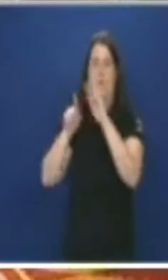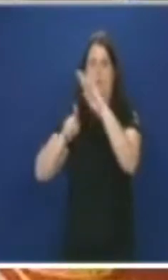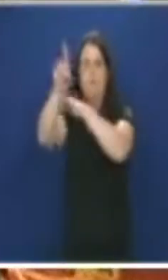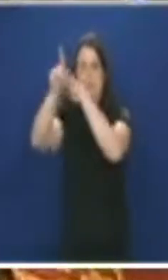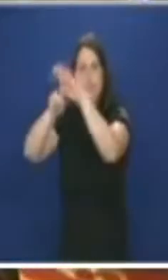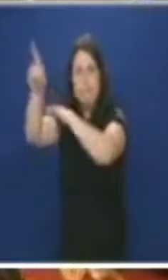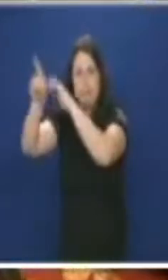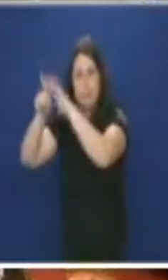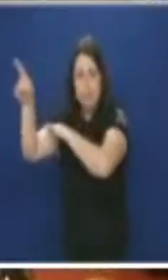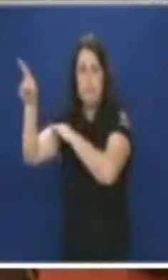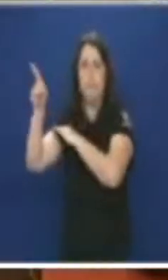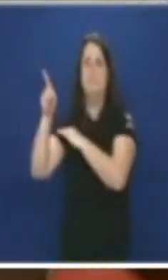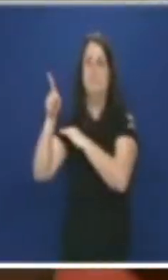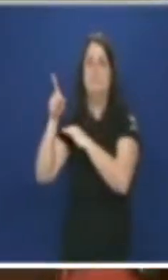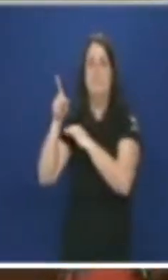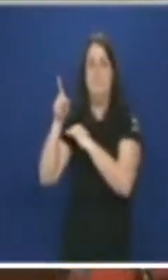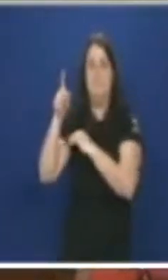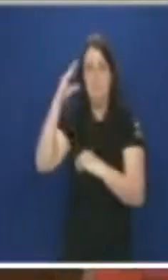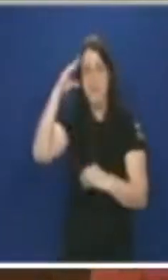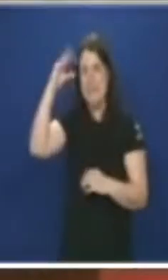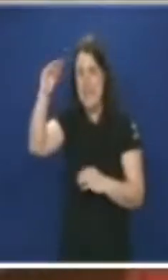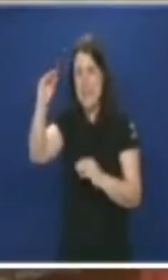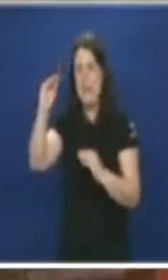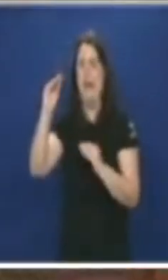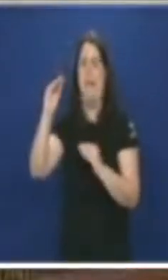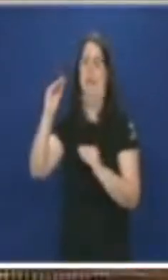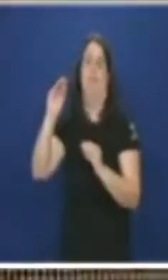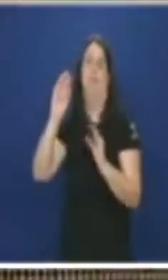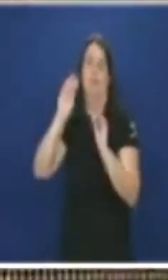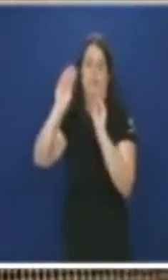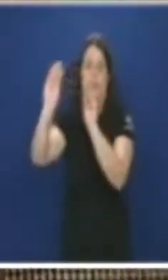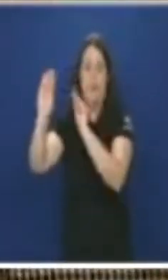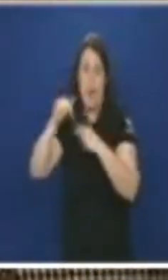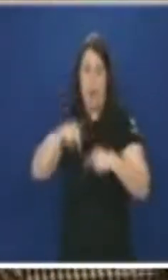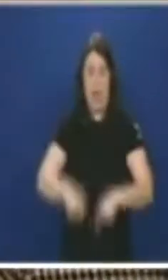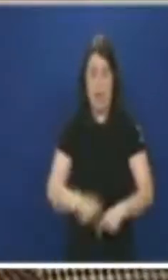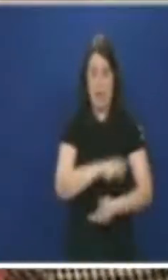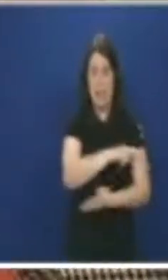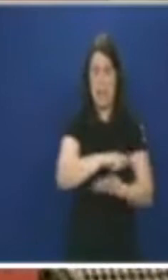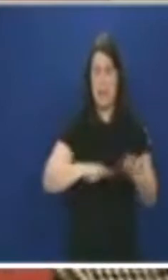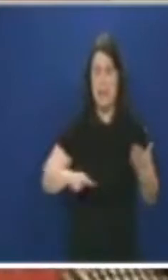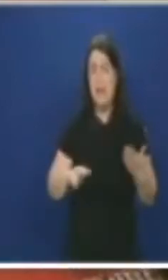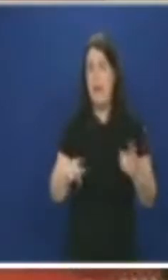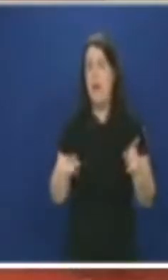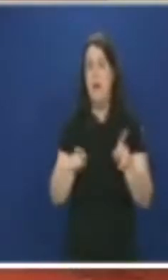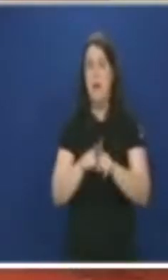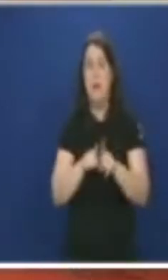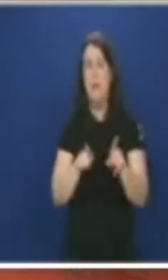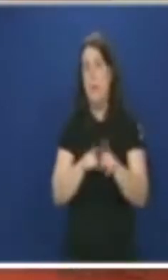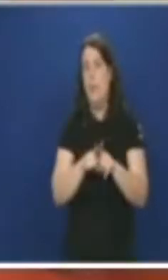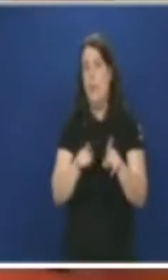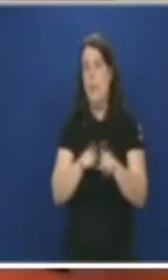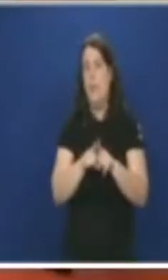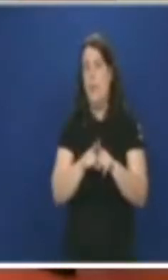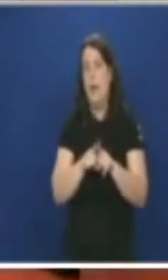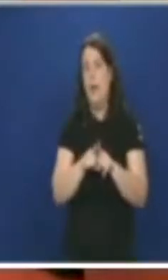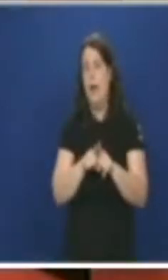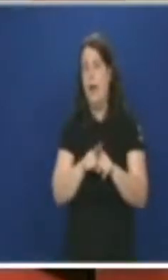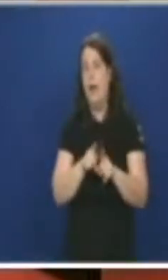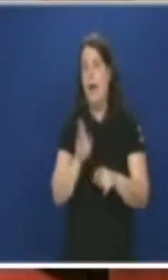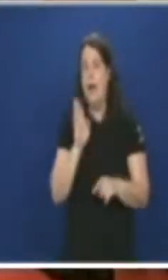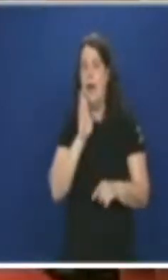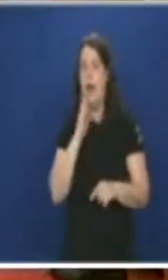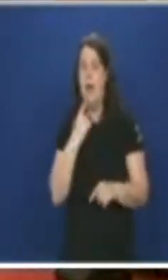e da intelixencia aplicada, en Galicia convertiuse, o dicía